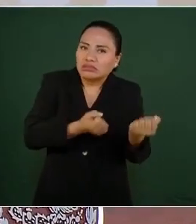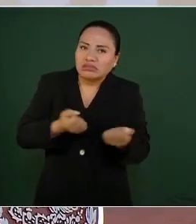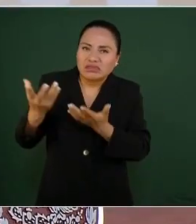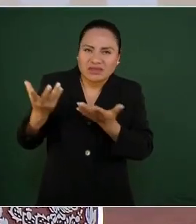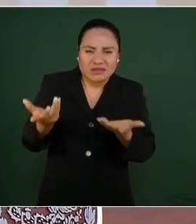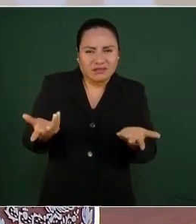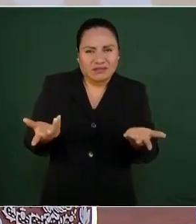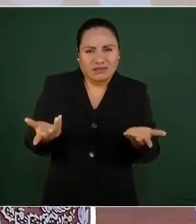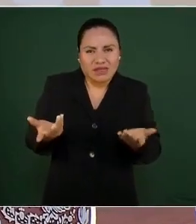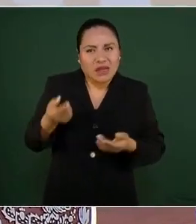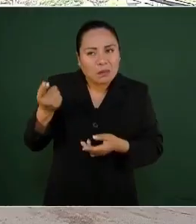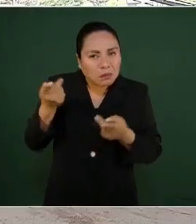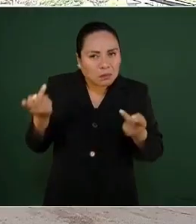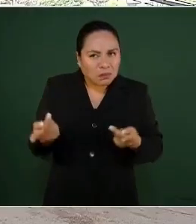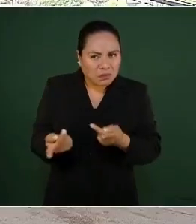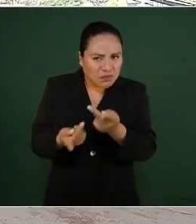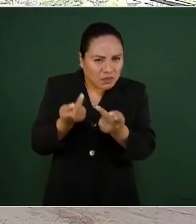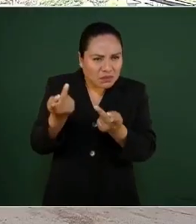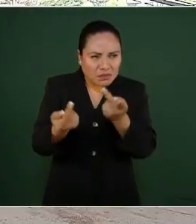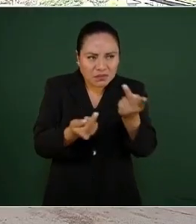Se hacen encuestas